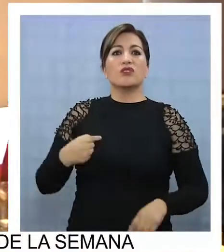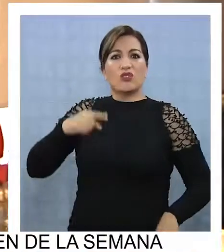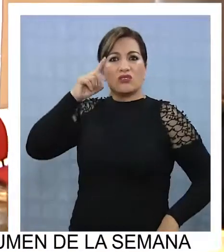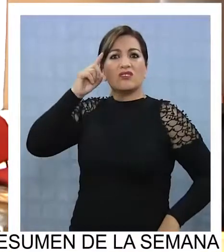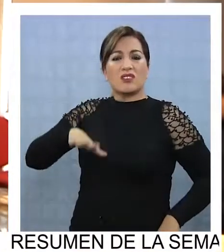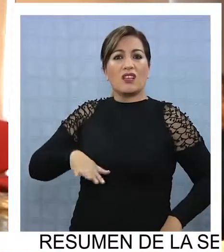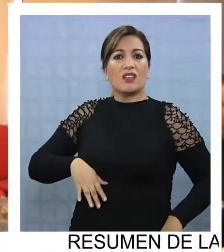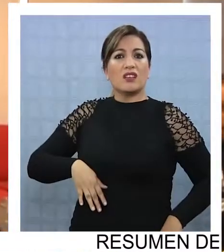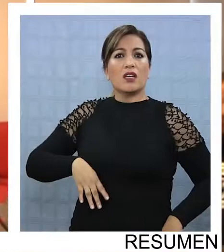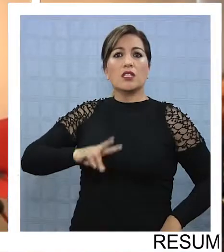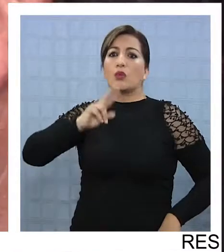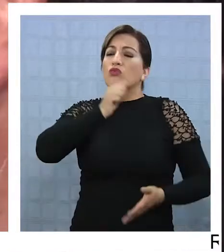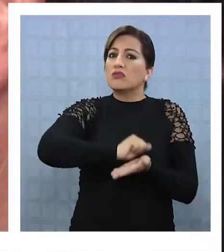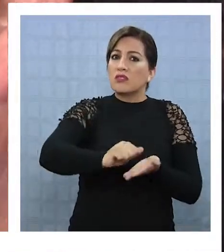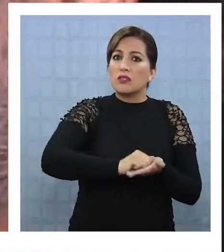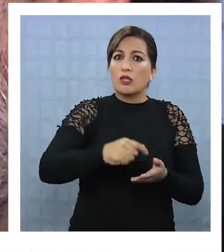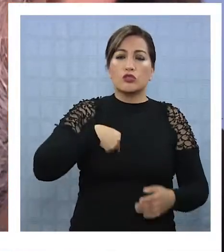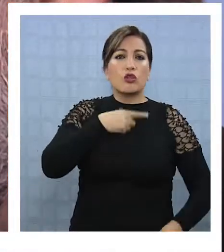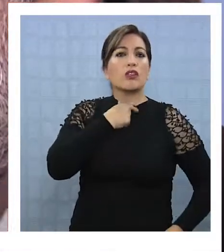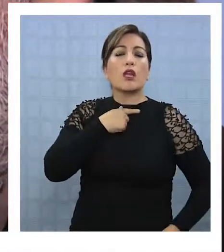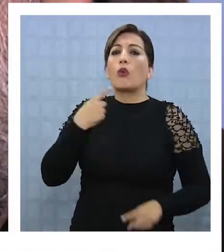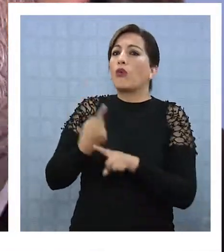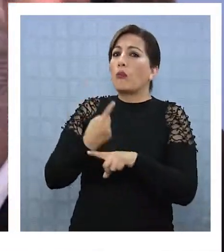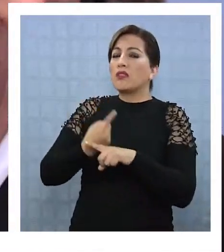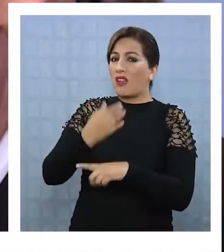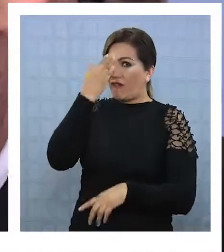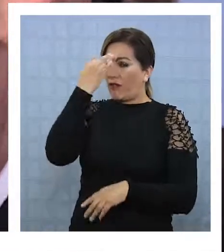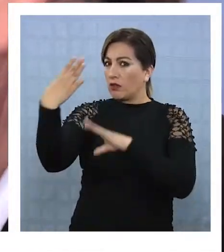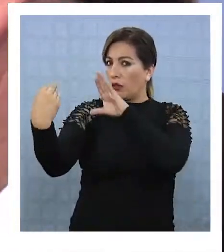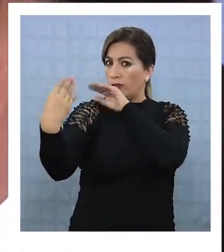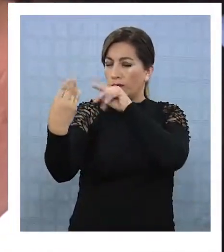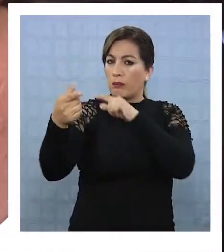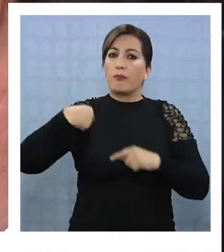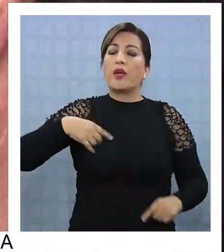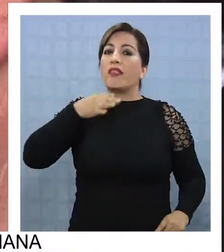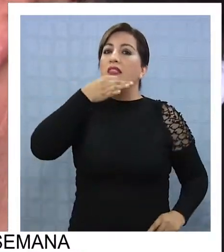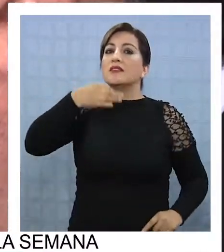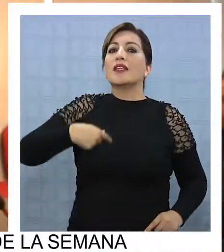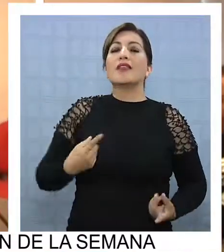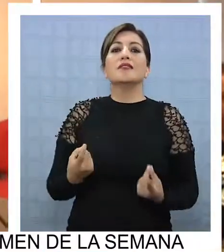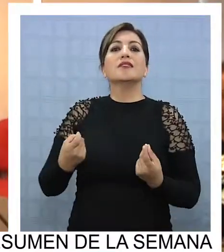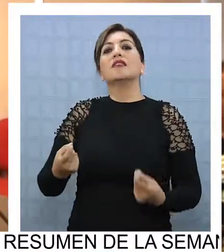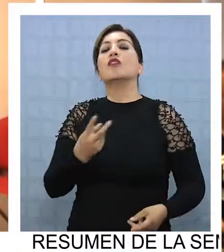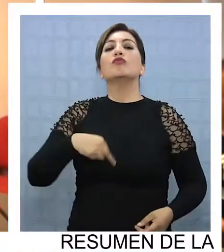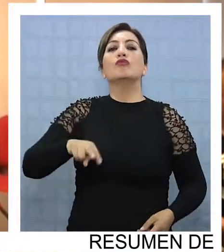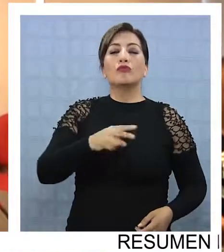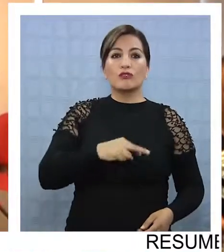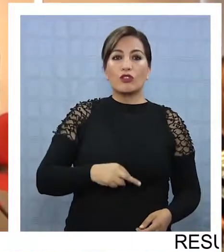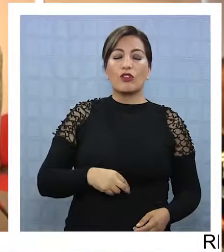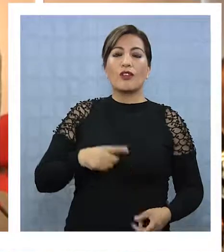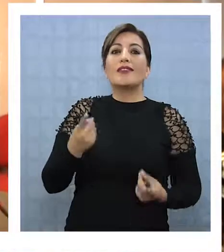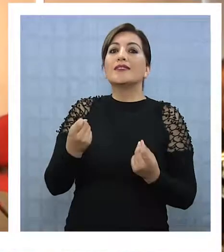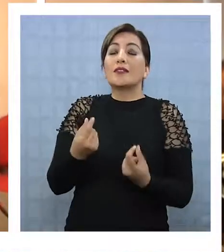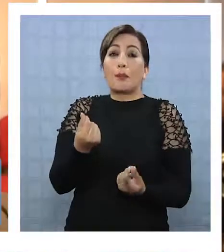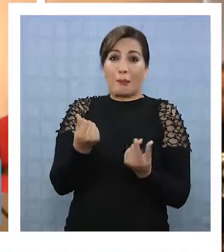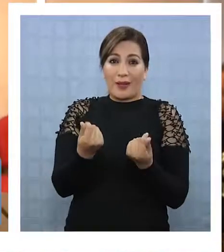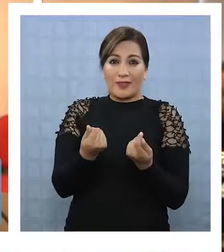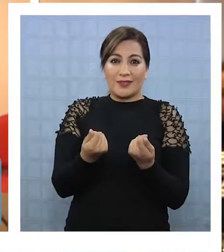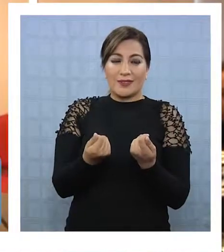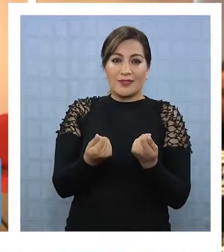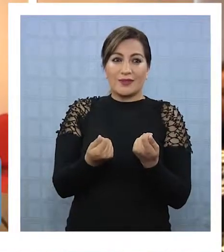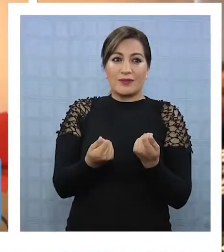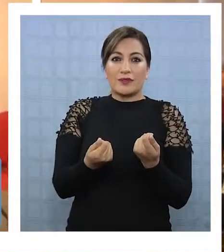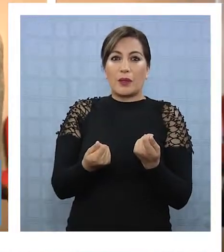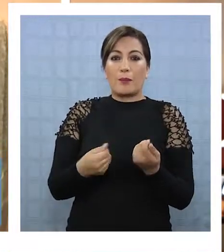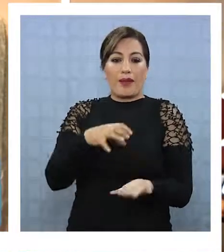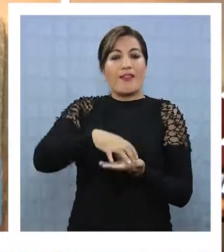importante. Supe de que estaba acá el subsecretario y yo quise hablar para plantearle la necesidad que teníamos que apalancar recursos, que necesitamos